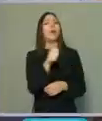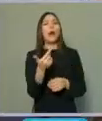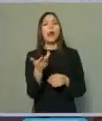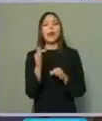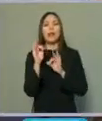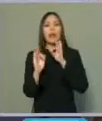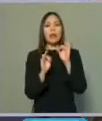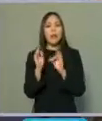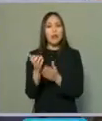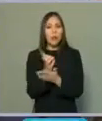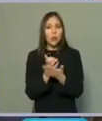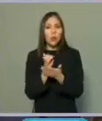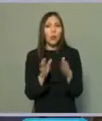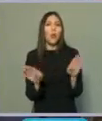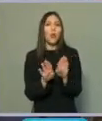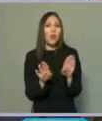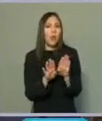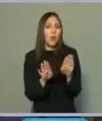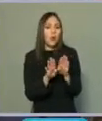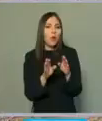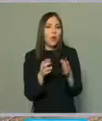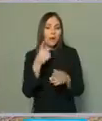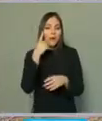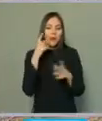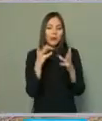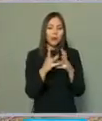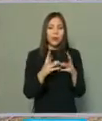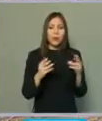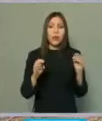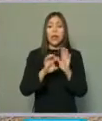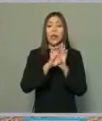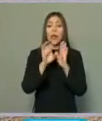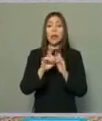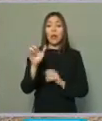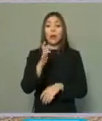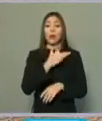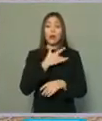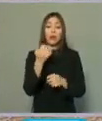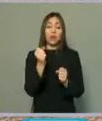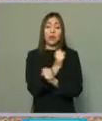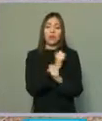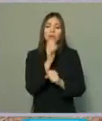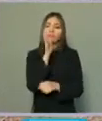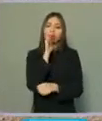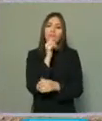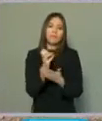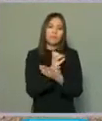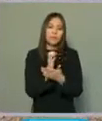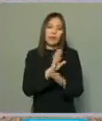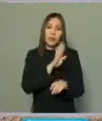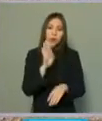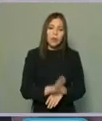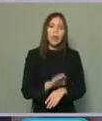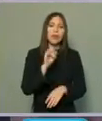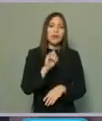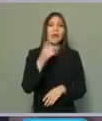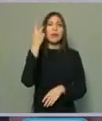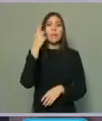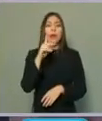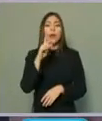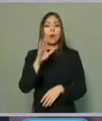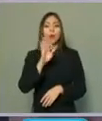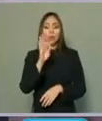puede curar? Obviamente un infarto fulminante no se puede curar, ¿no? Pero todas las demás... Depende de la zona